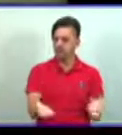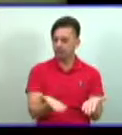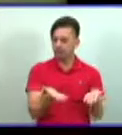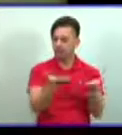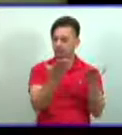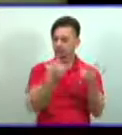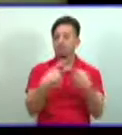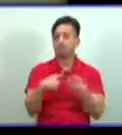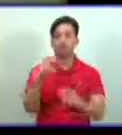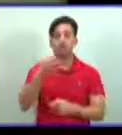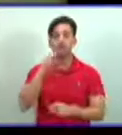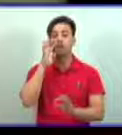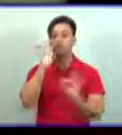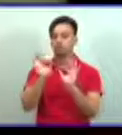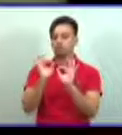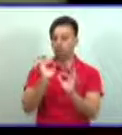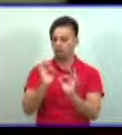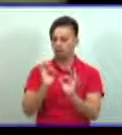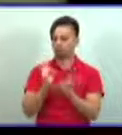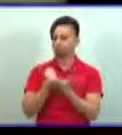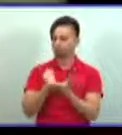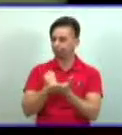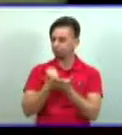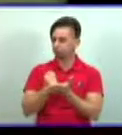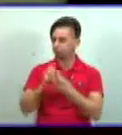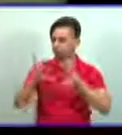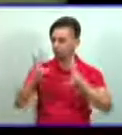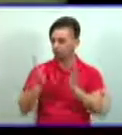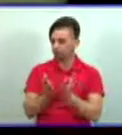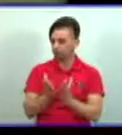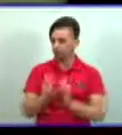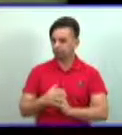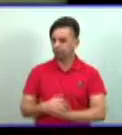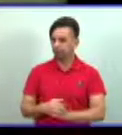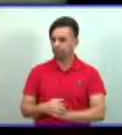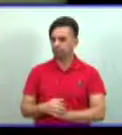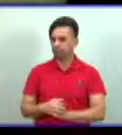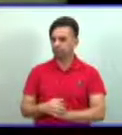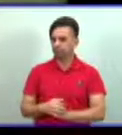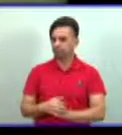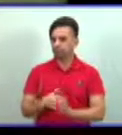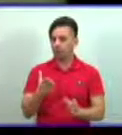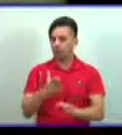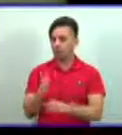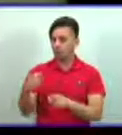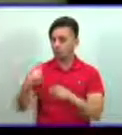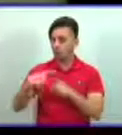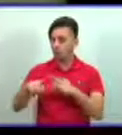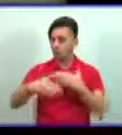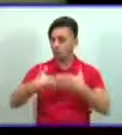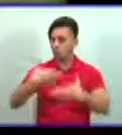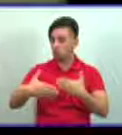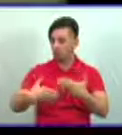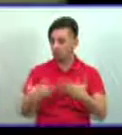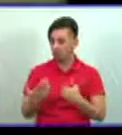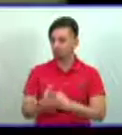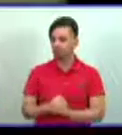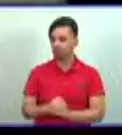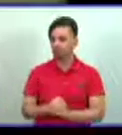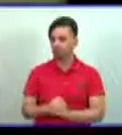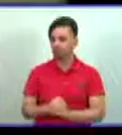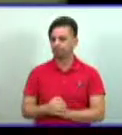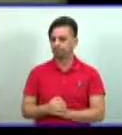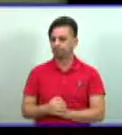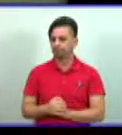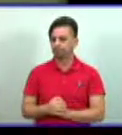todos. Otro de los problemas ambientales que enfrentamos y que les pido que observen conmigo está referido a